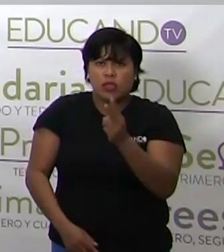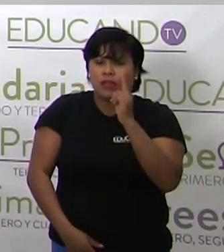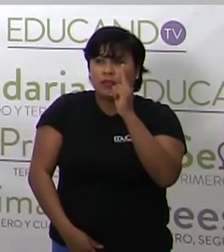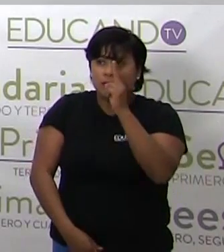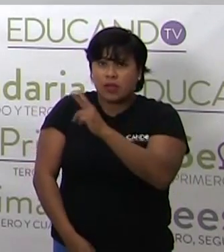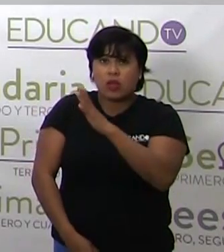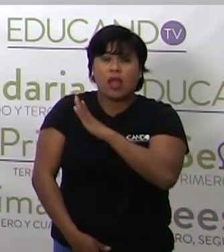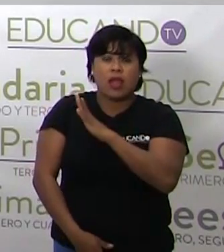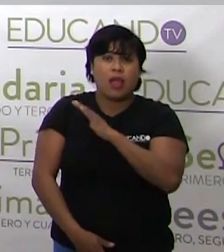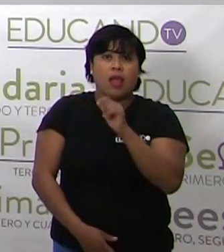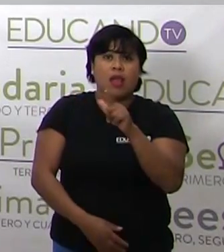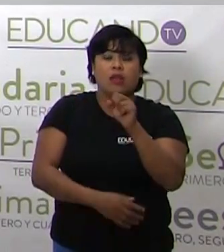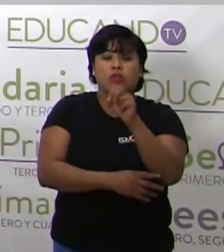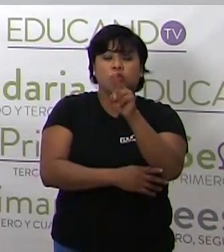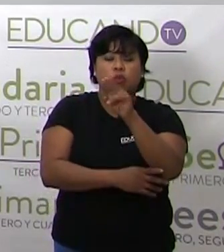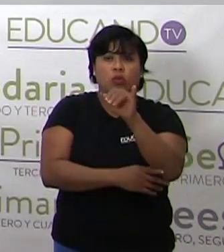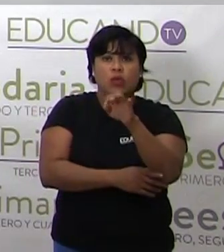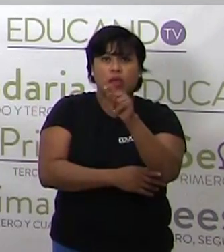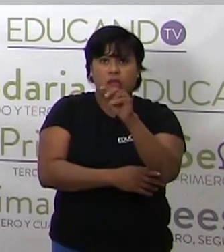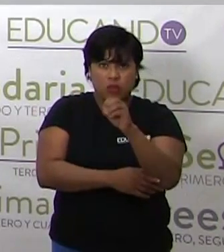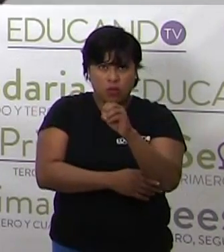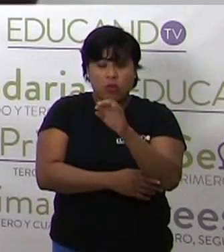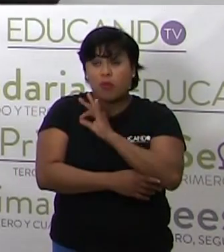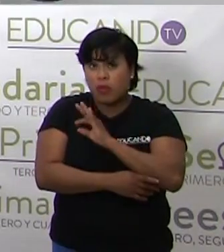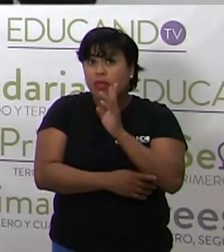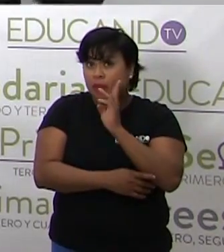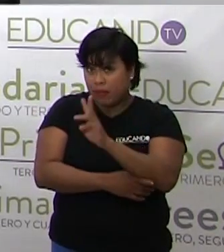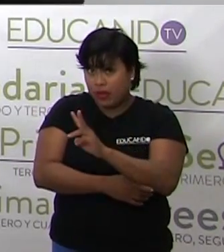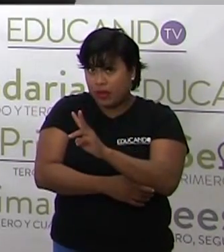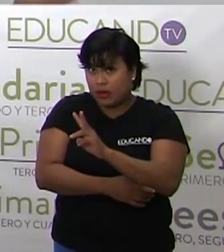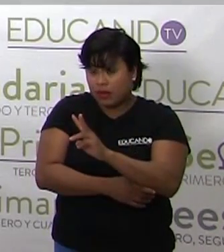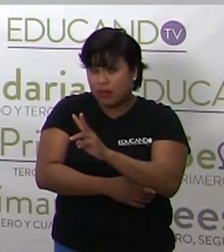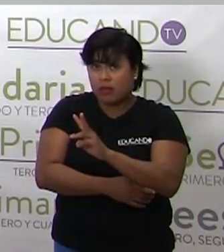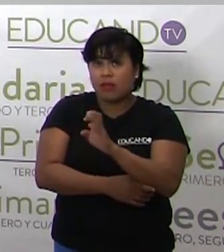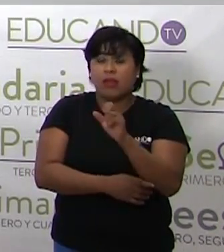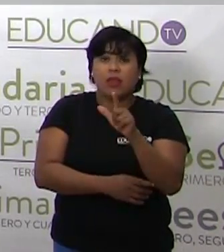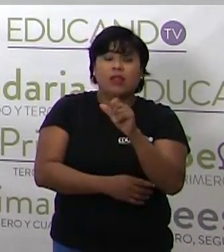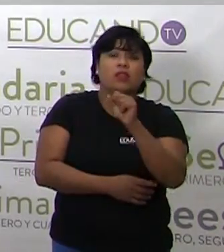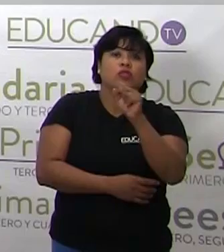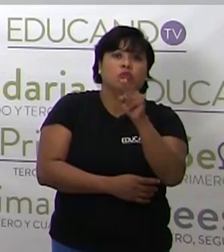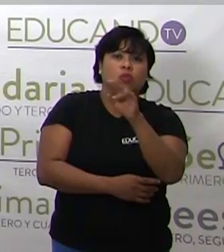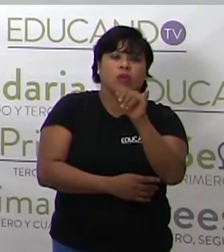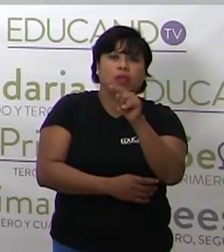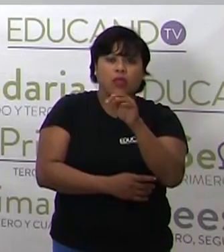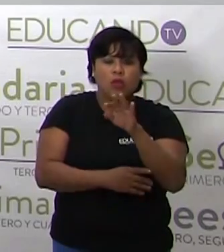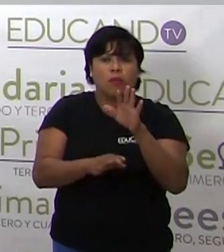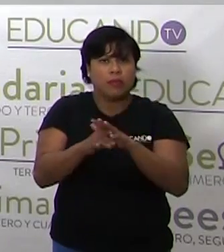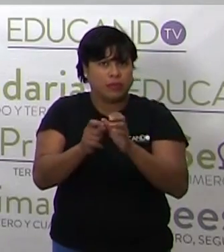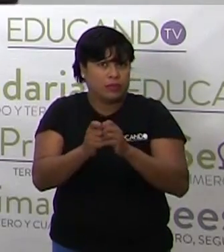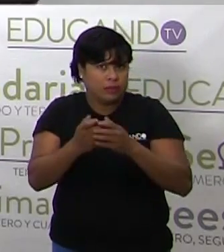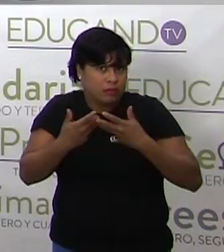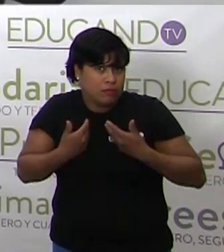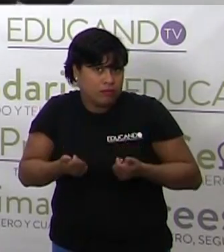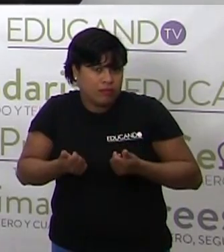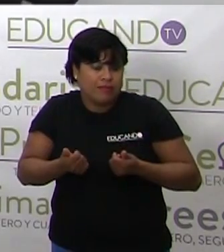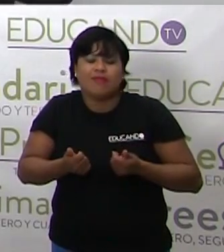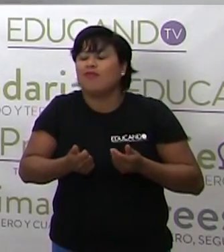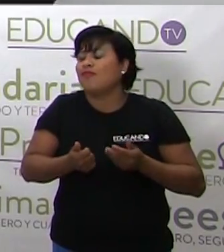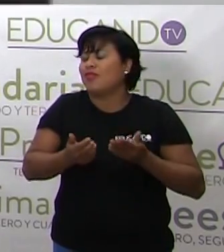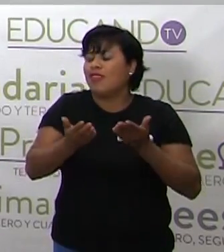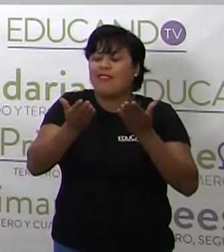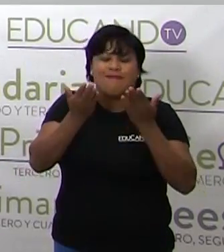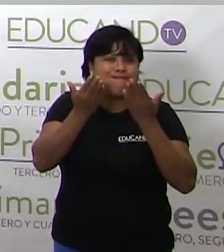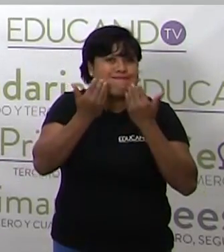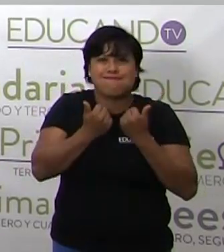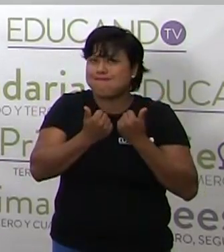ahí al sujeto? ¿Pueden verlo de manera clara, explícita? ¿Está? No, ¿verdad?